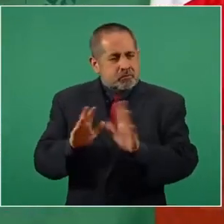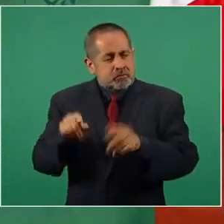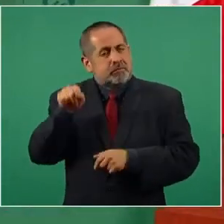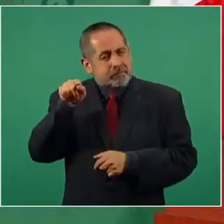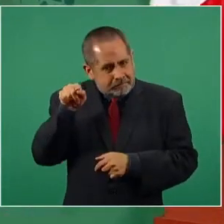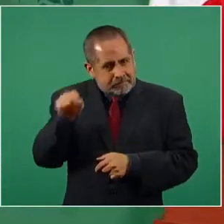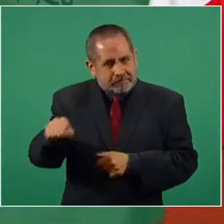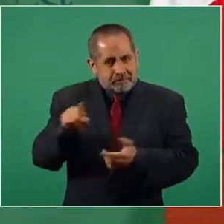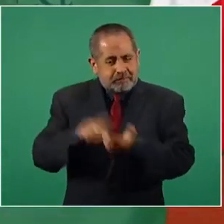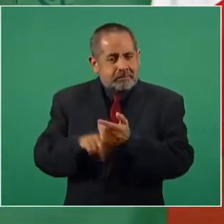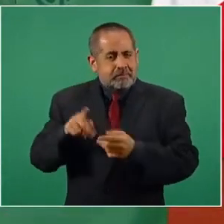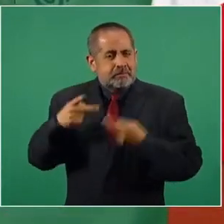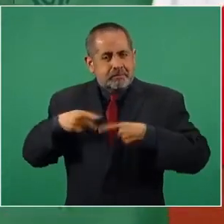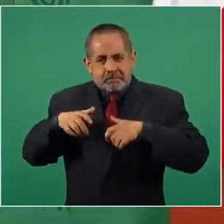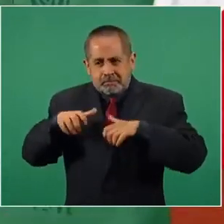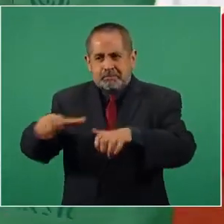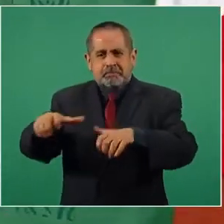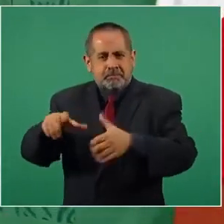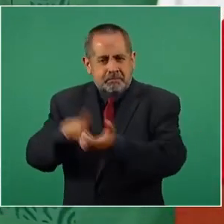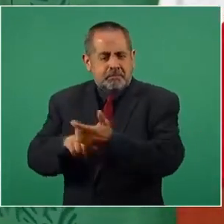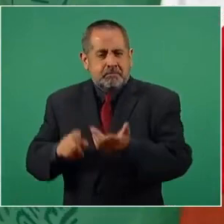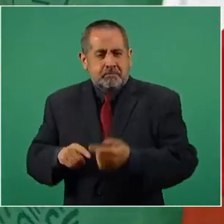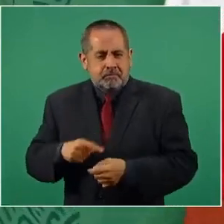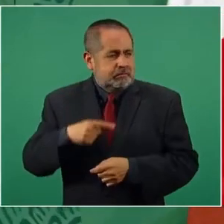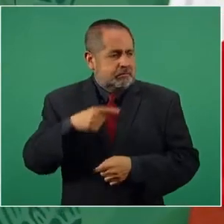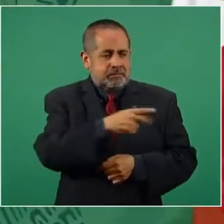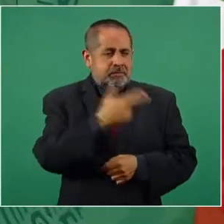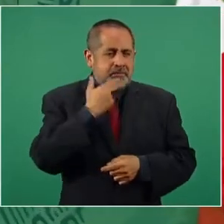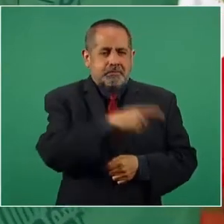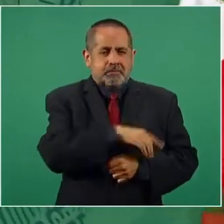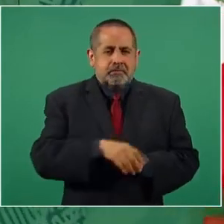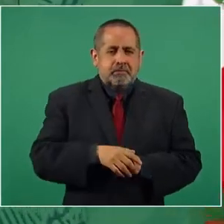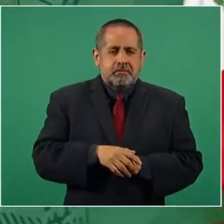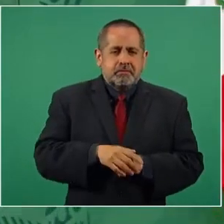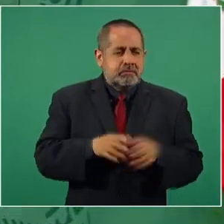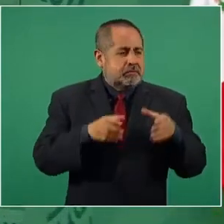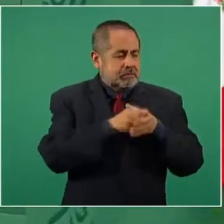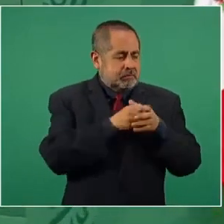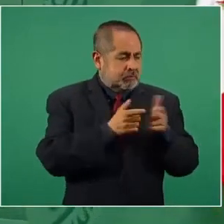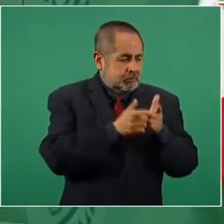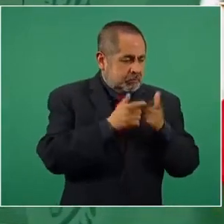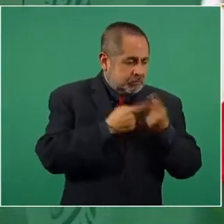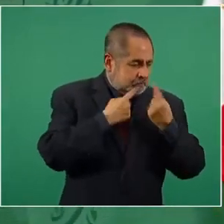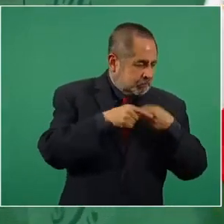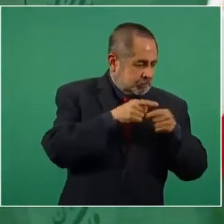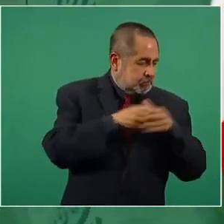Ya no funciona, no sirve lo del llamado círculo rojo.